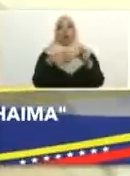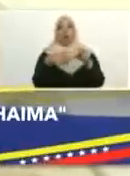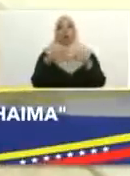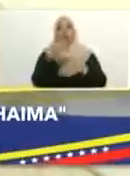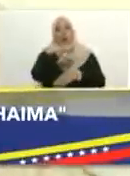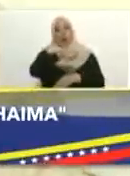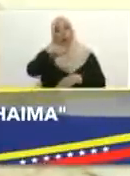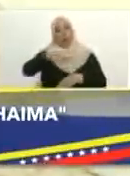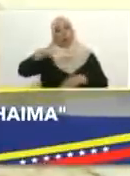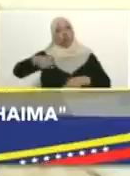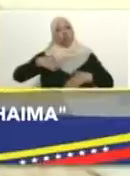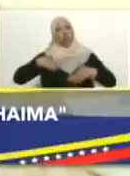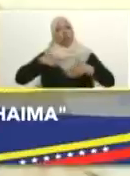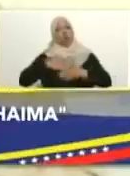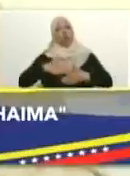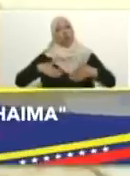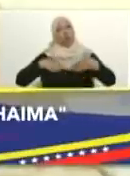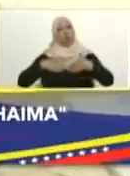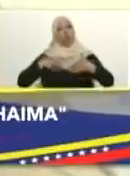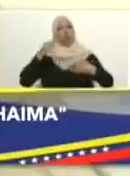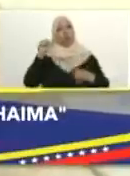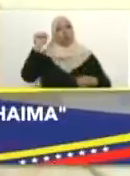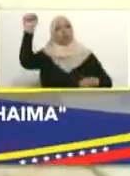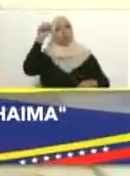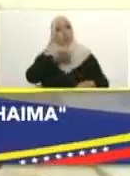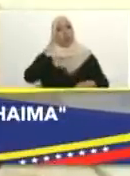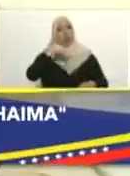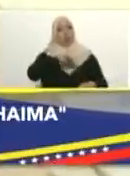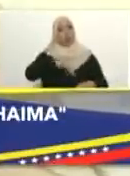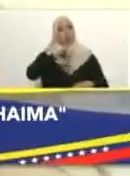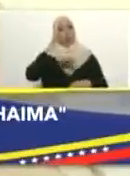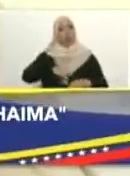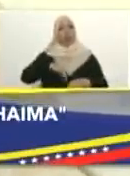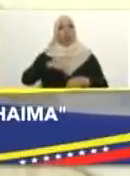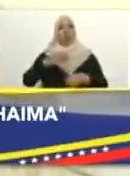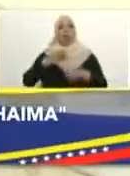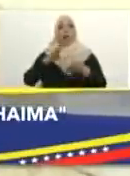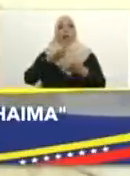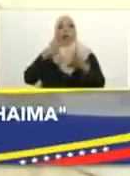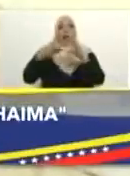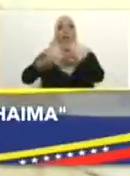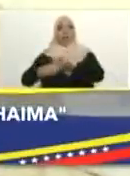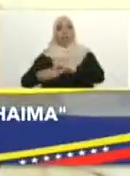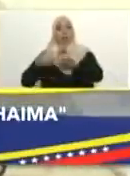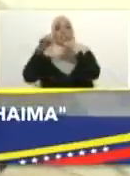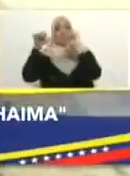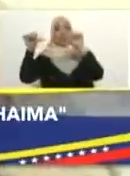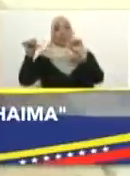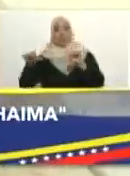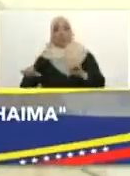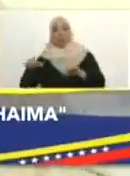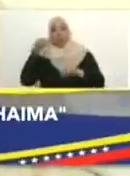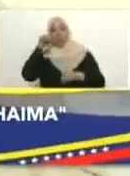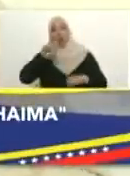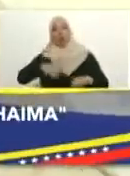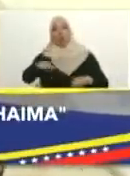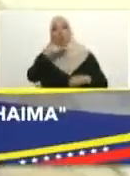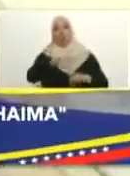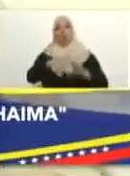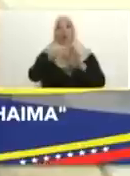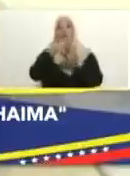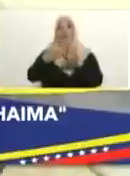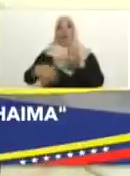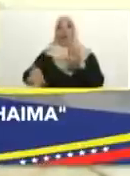bienestar socialista, a restituir el estado de bienestar social del pueblo. Los derechos del pueblo, el derecho